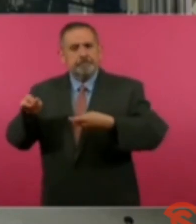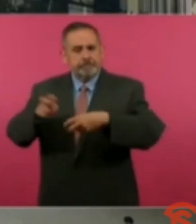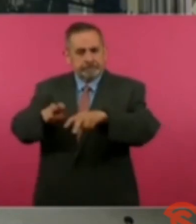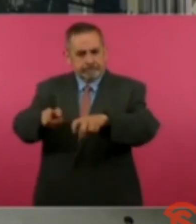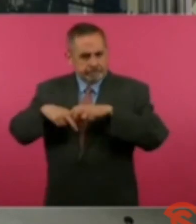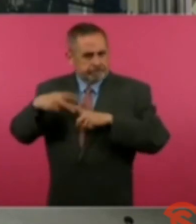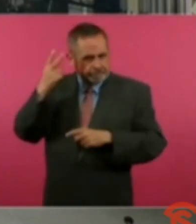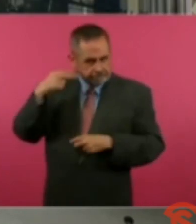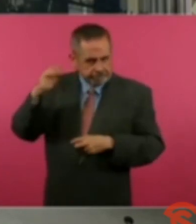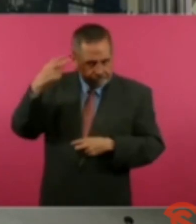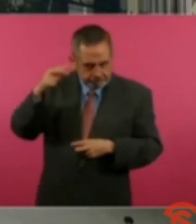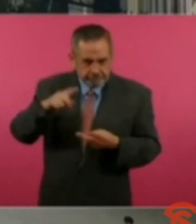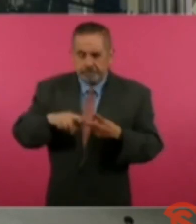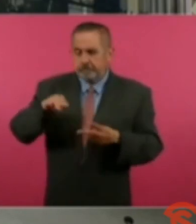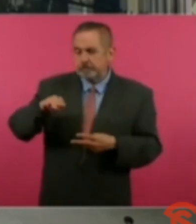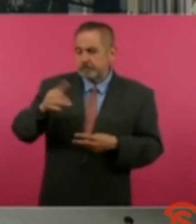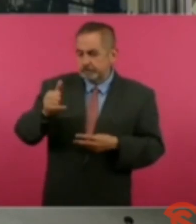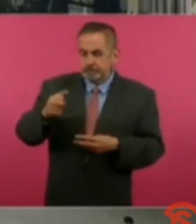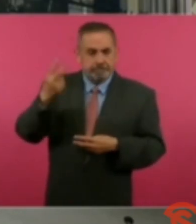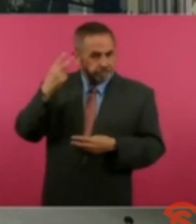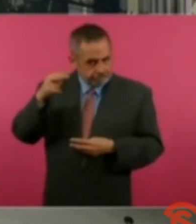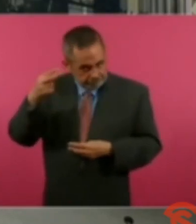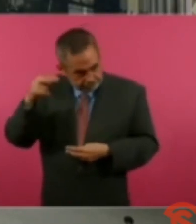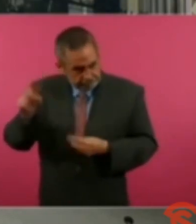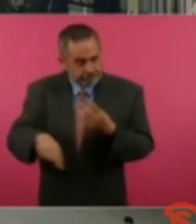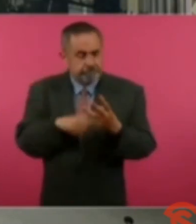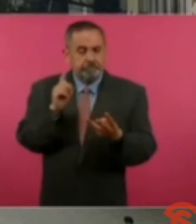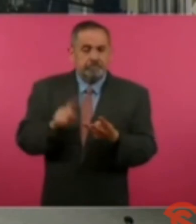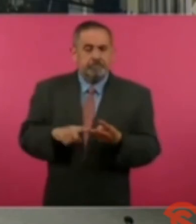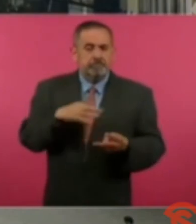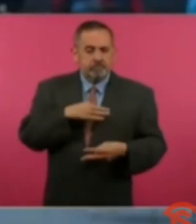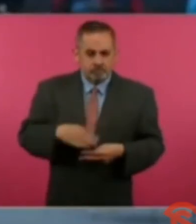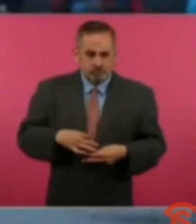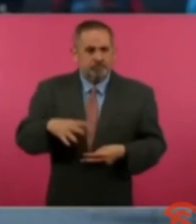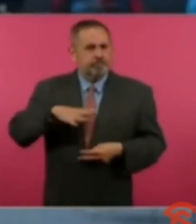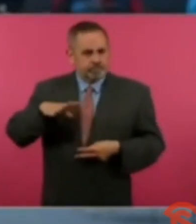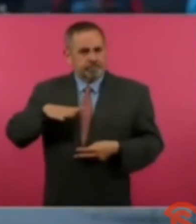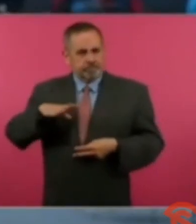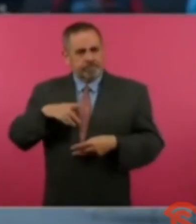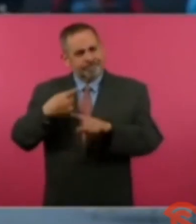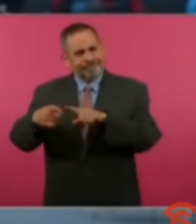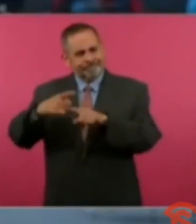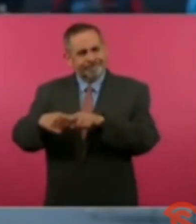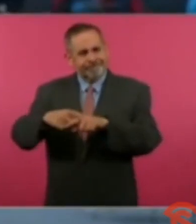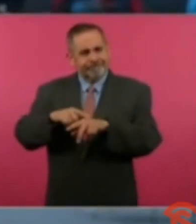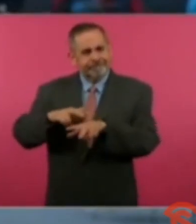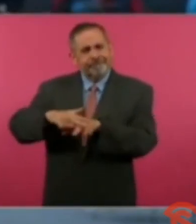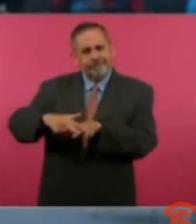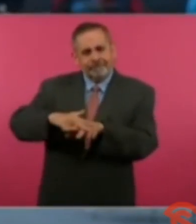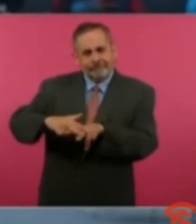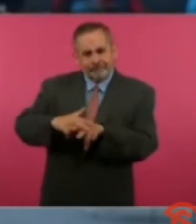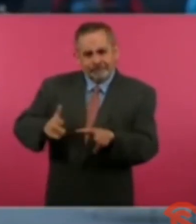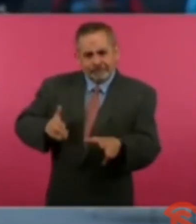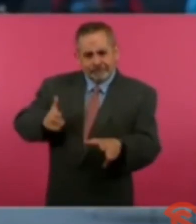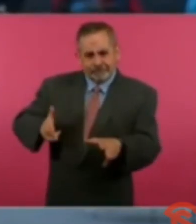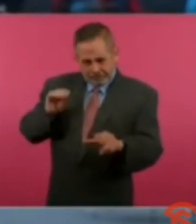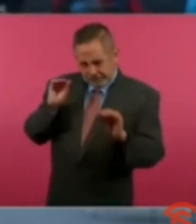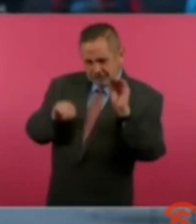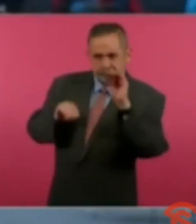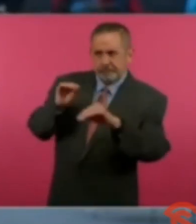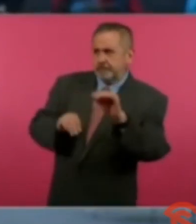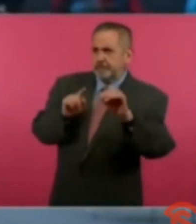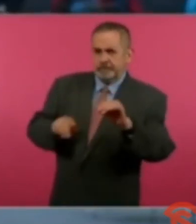el Tren Interurbano México-Toluca, en fin, varios proyectos de trenes que tiene esta administración. También se ha hablado de cómo